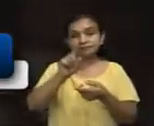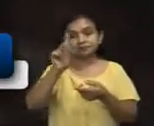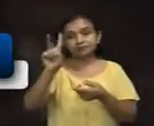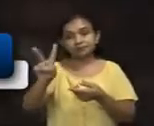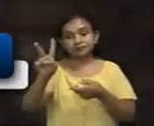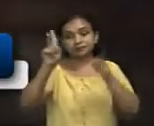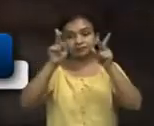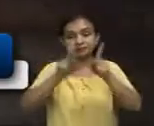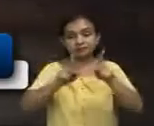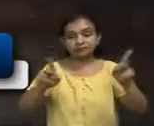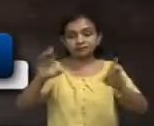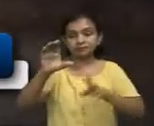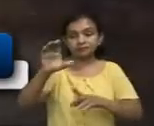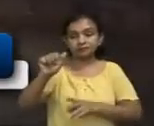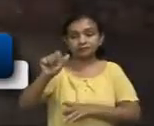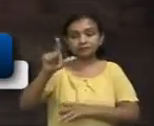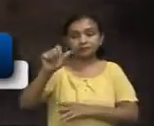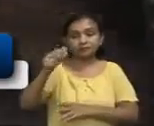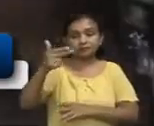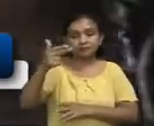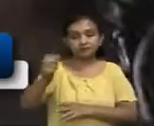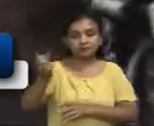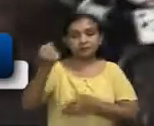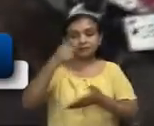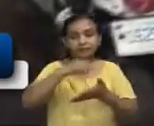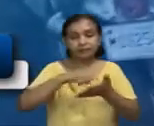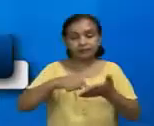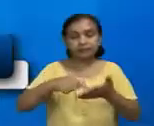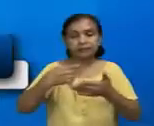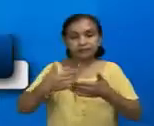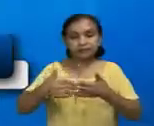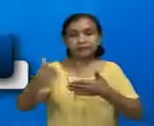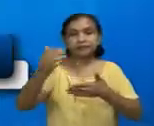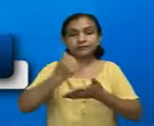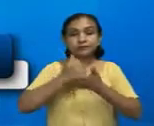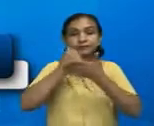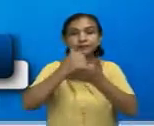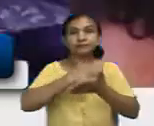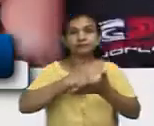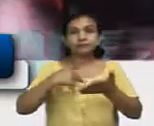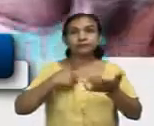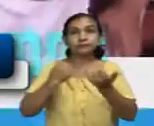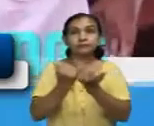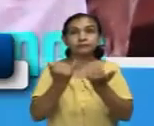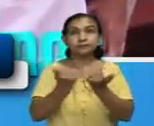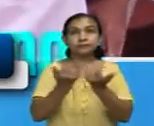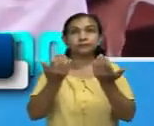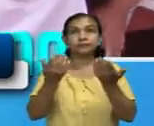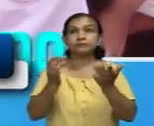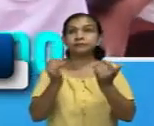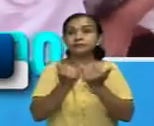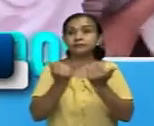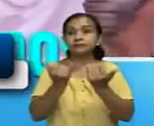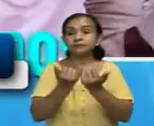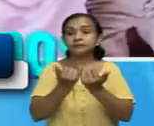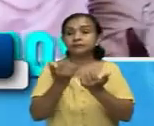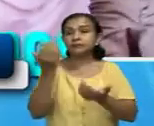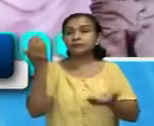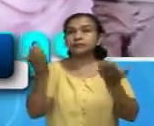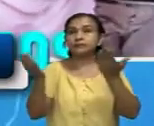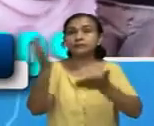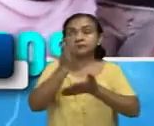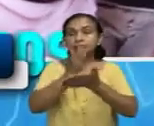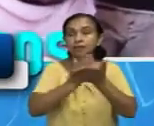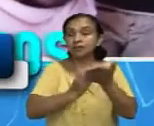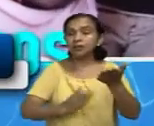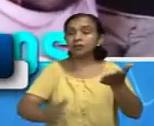Calache por barrio cada semana, que eso ayuda a disminuir lo que son los criaderos y la basura. Quizás algunos amigos